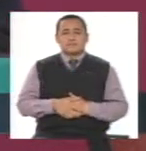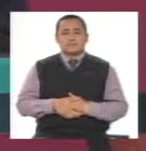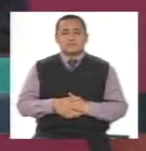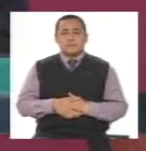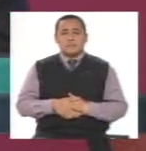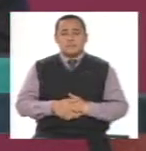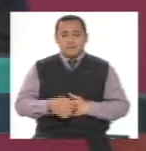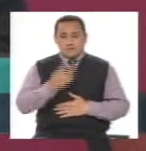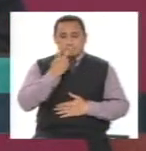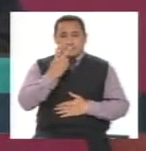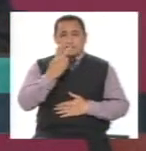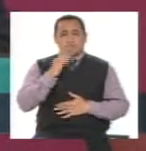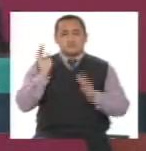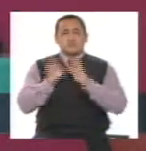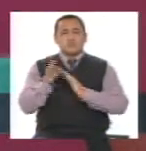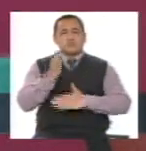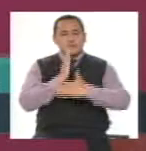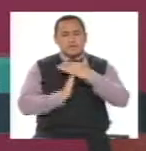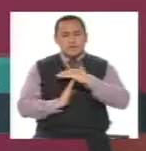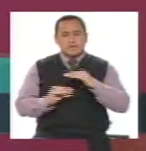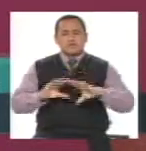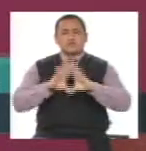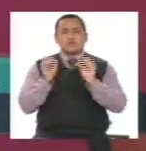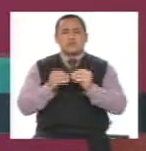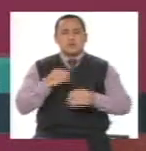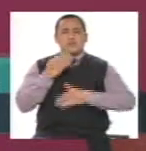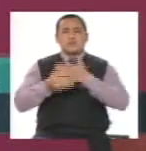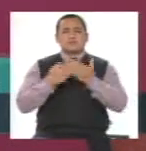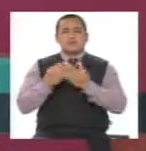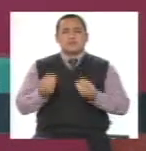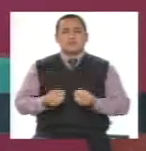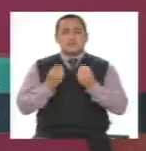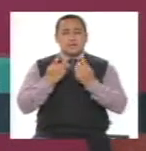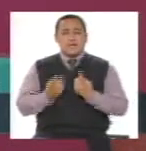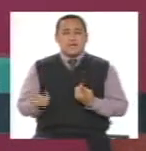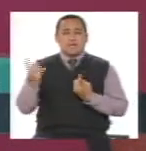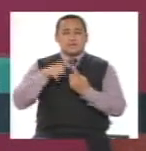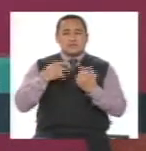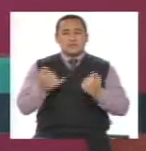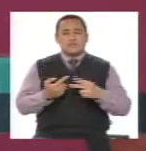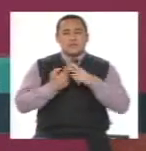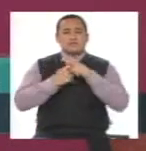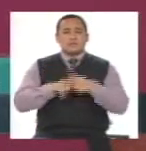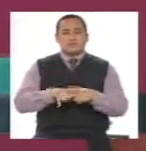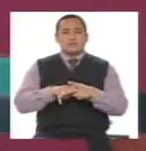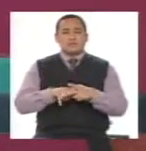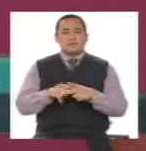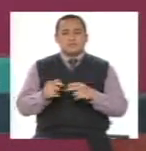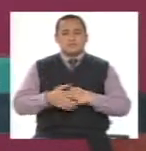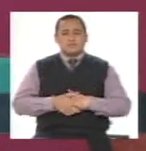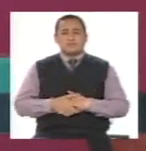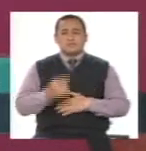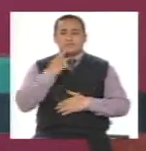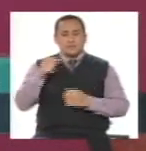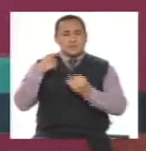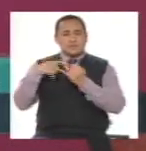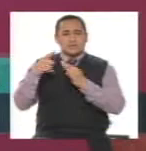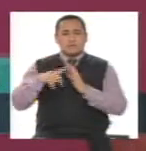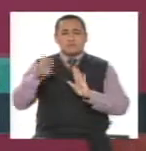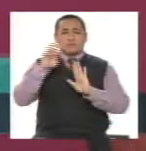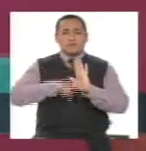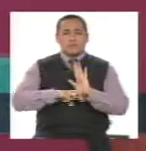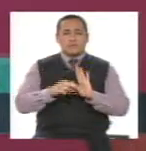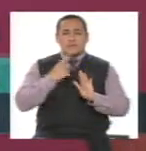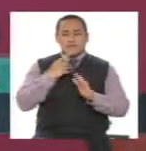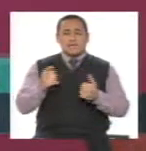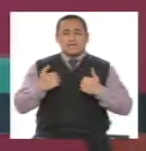es mirar con humildad lo que se va avanzando, porque todavía recién estamos en el inicio. Estos programas